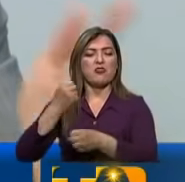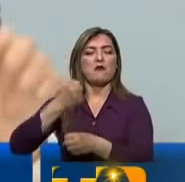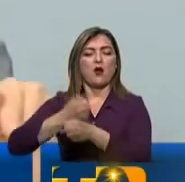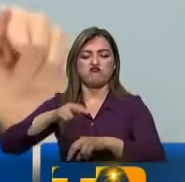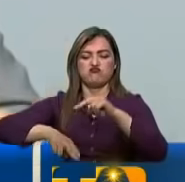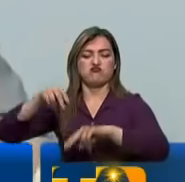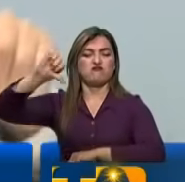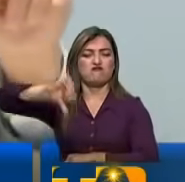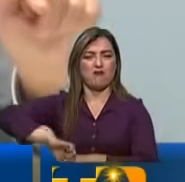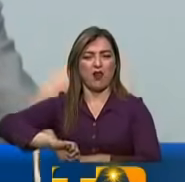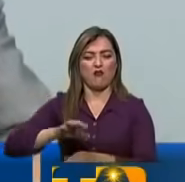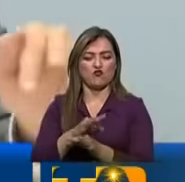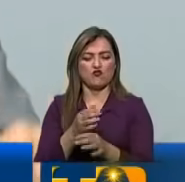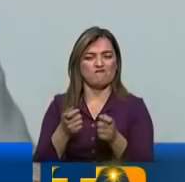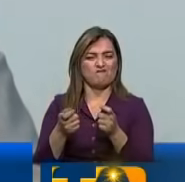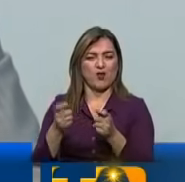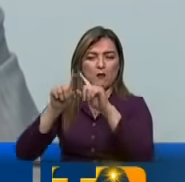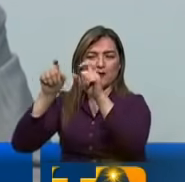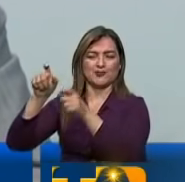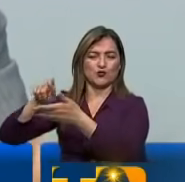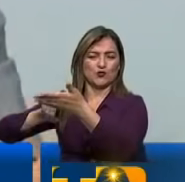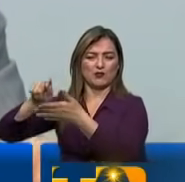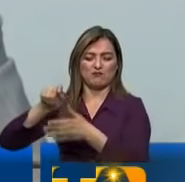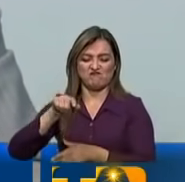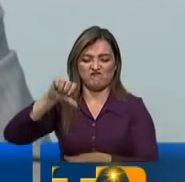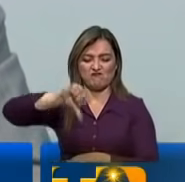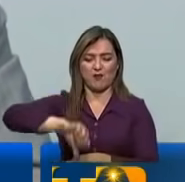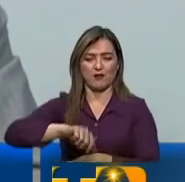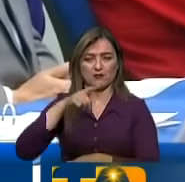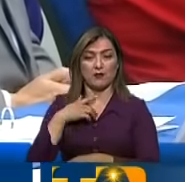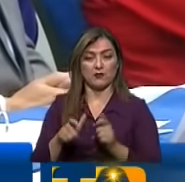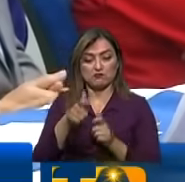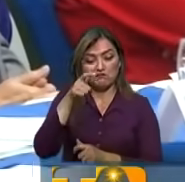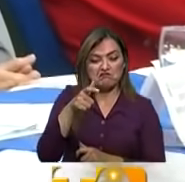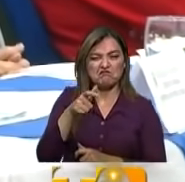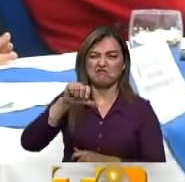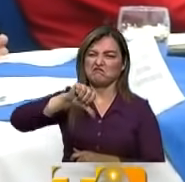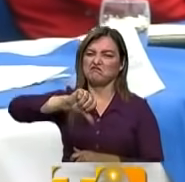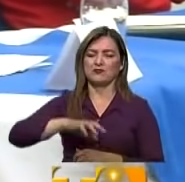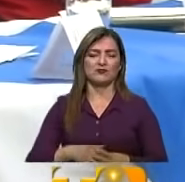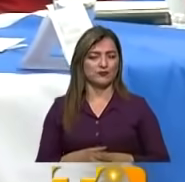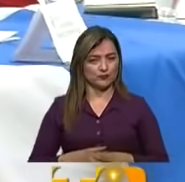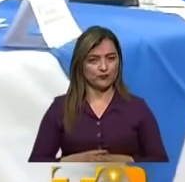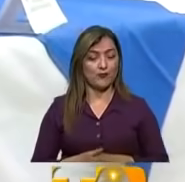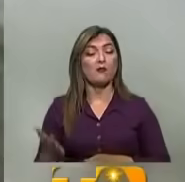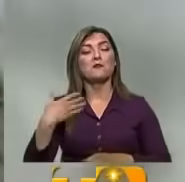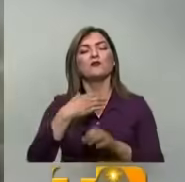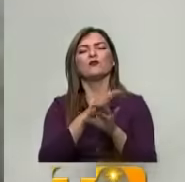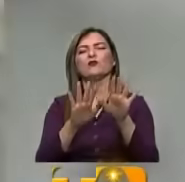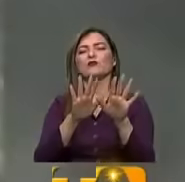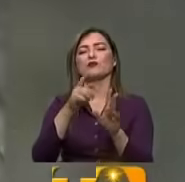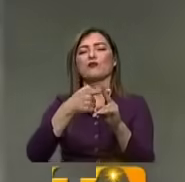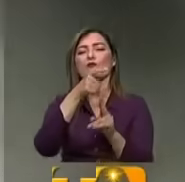malos trabajos que hacen los contratistas y mala fiscalización. Se estima que a inicios de 2021